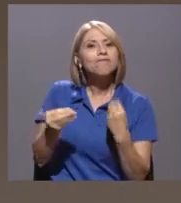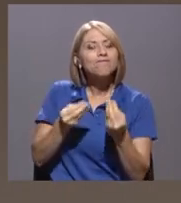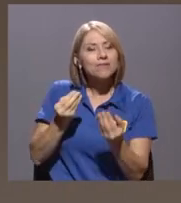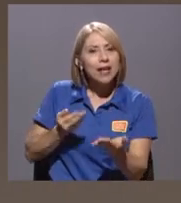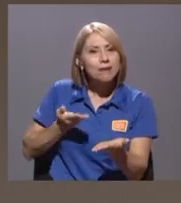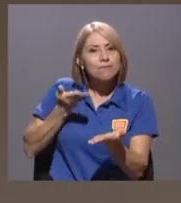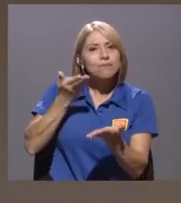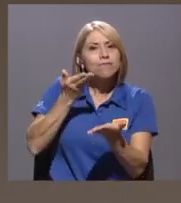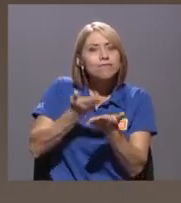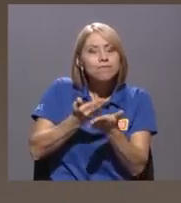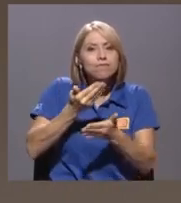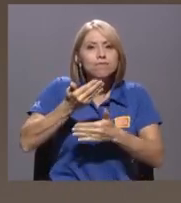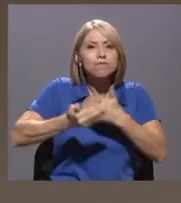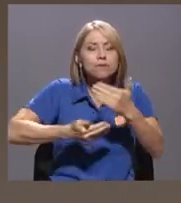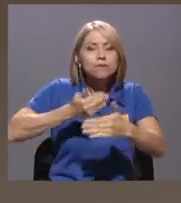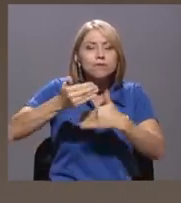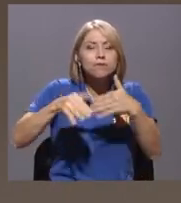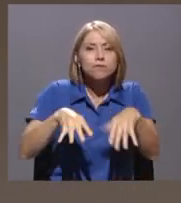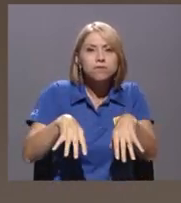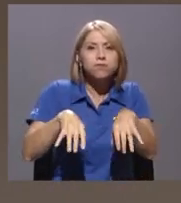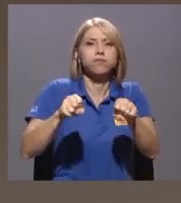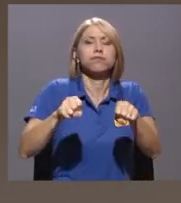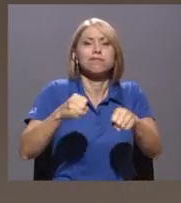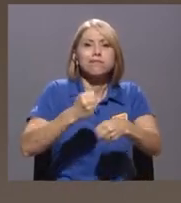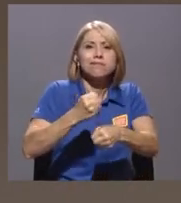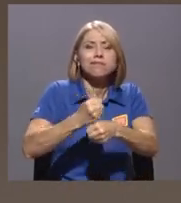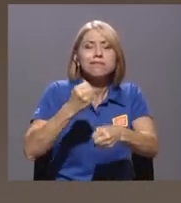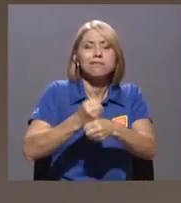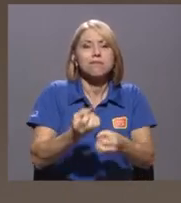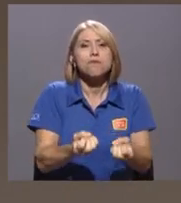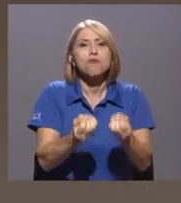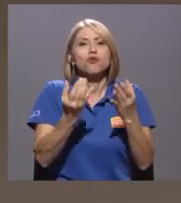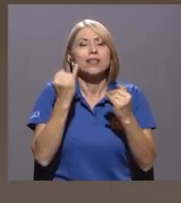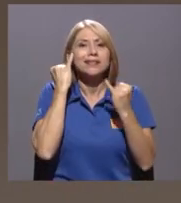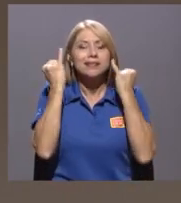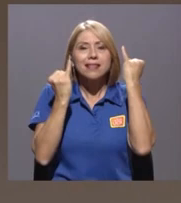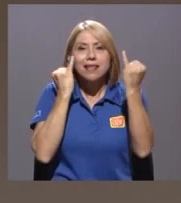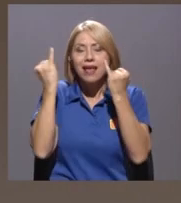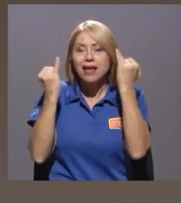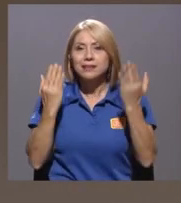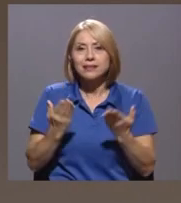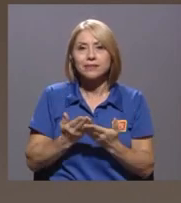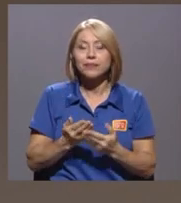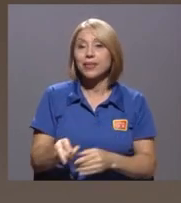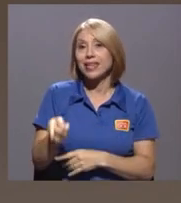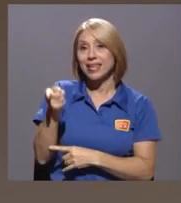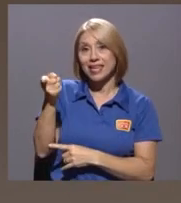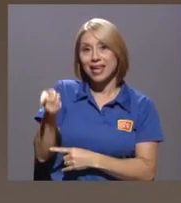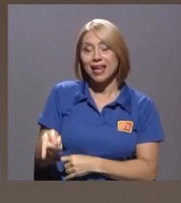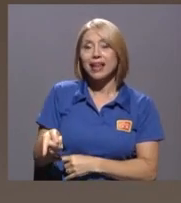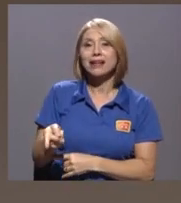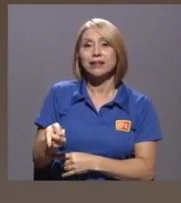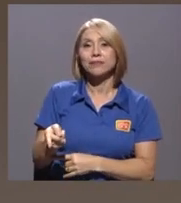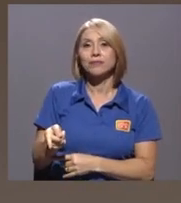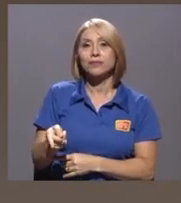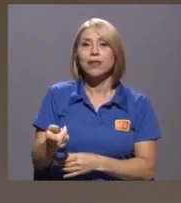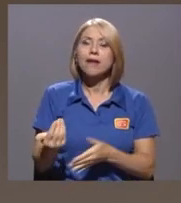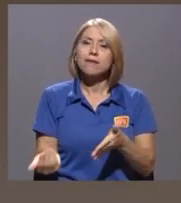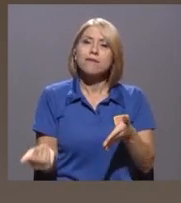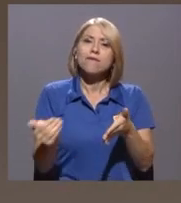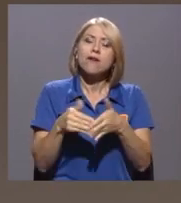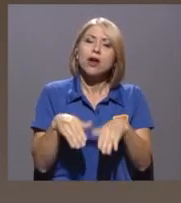muchas de las ideas y de alguna manera él recupera pues un